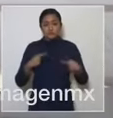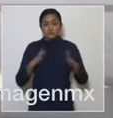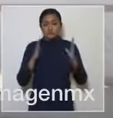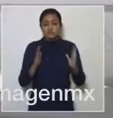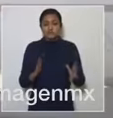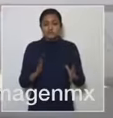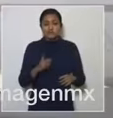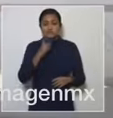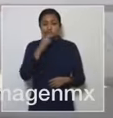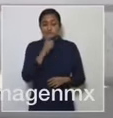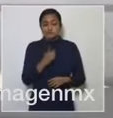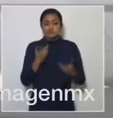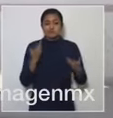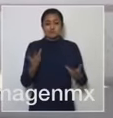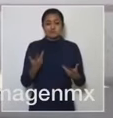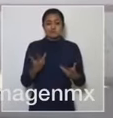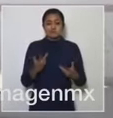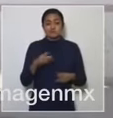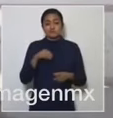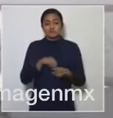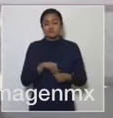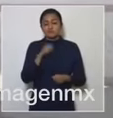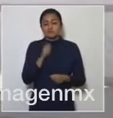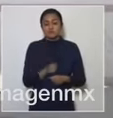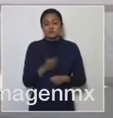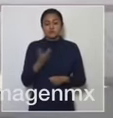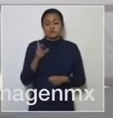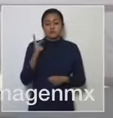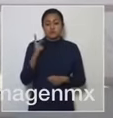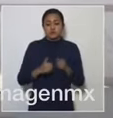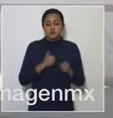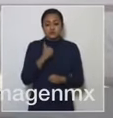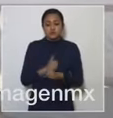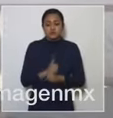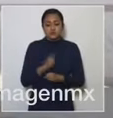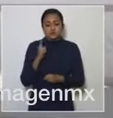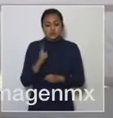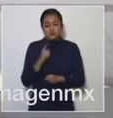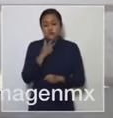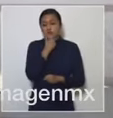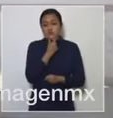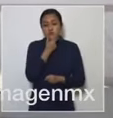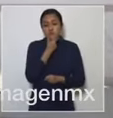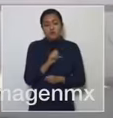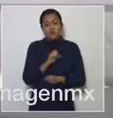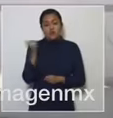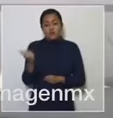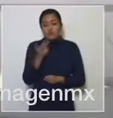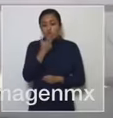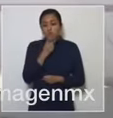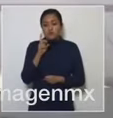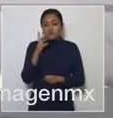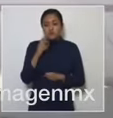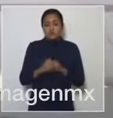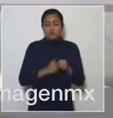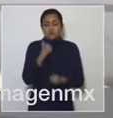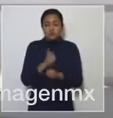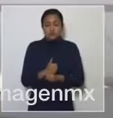como premisa la confidencialidad, uno de 38 años masculino, otro masculino de 34